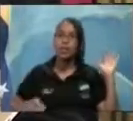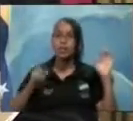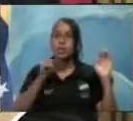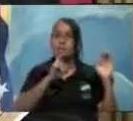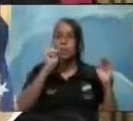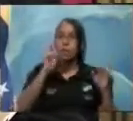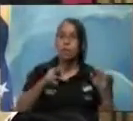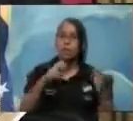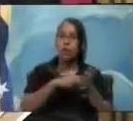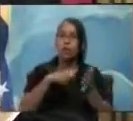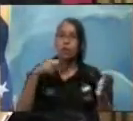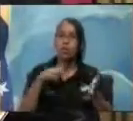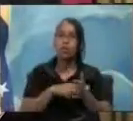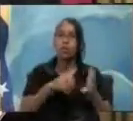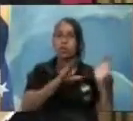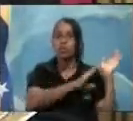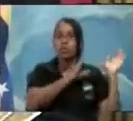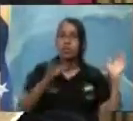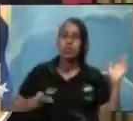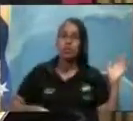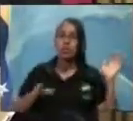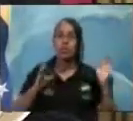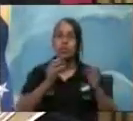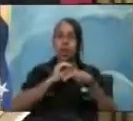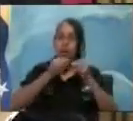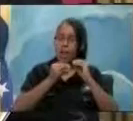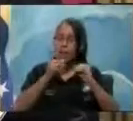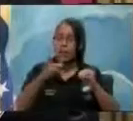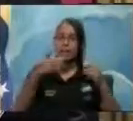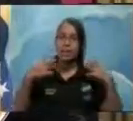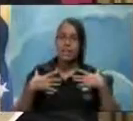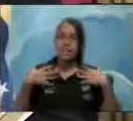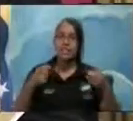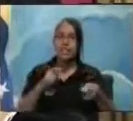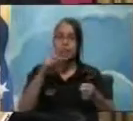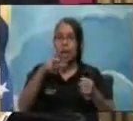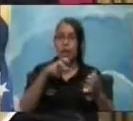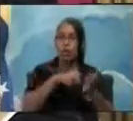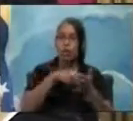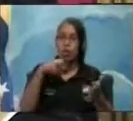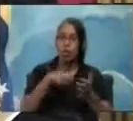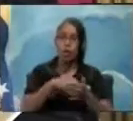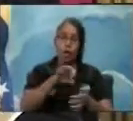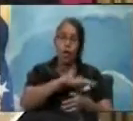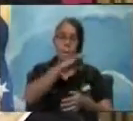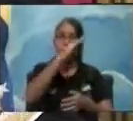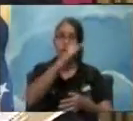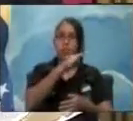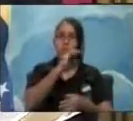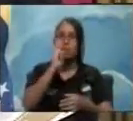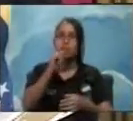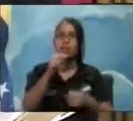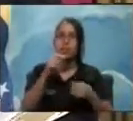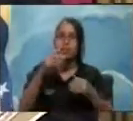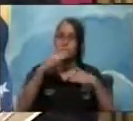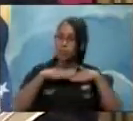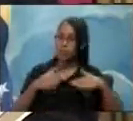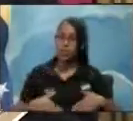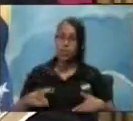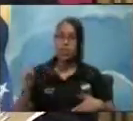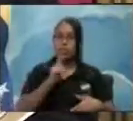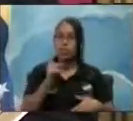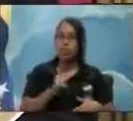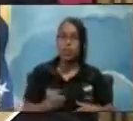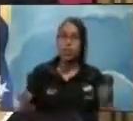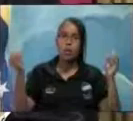nunca cojea. Cristo arregla y sana a los cojos espiritualmente y físicamente. No le